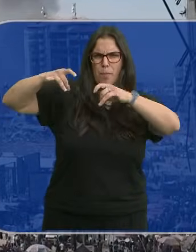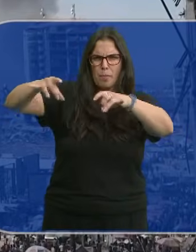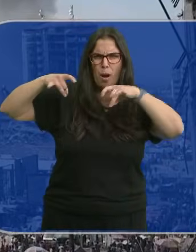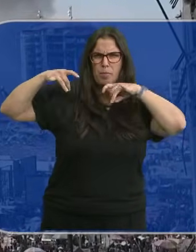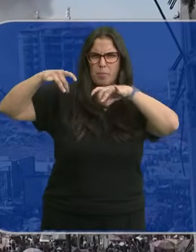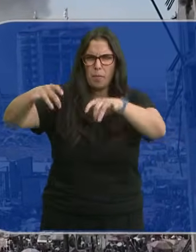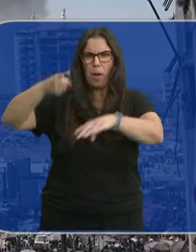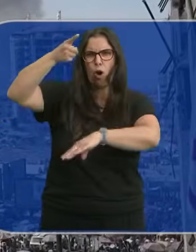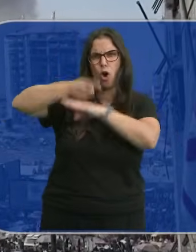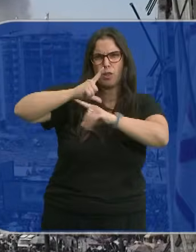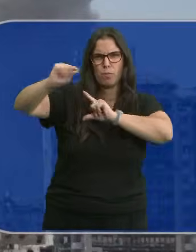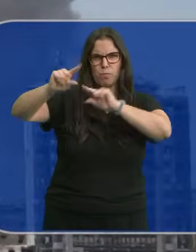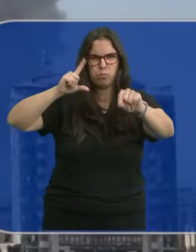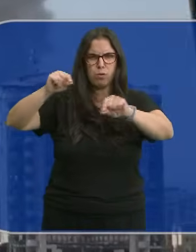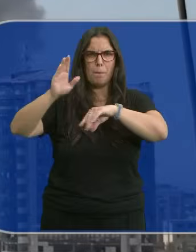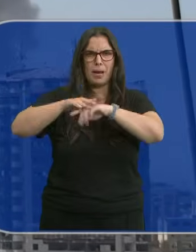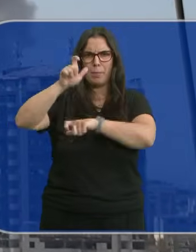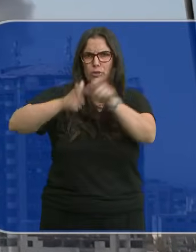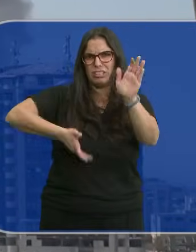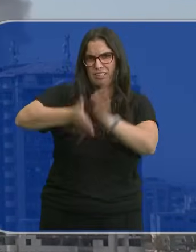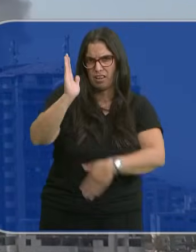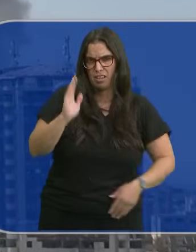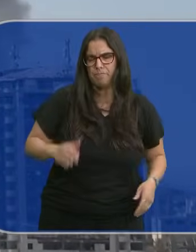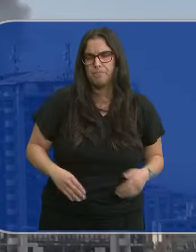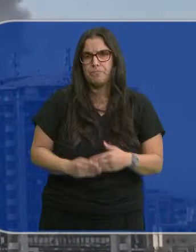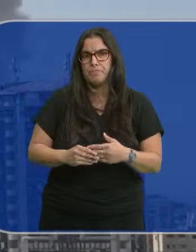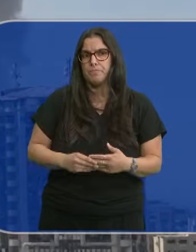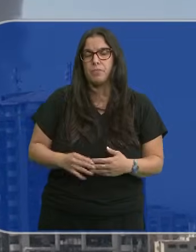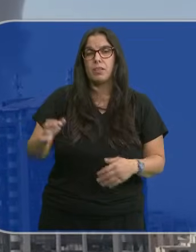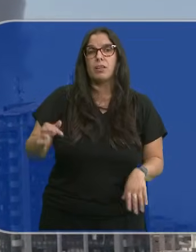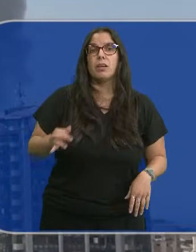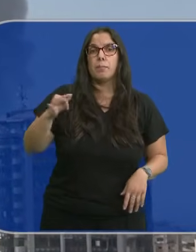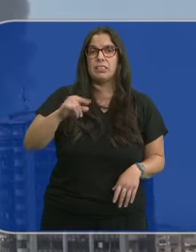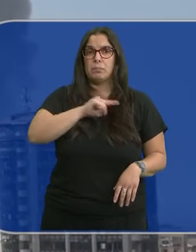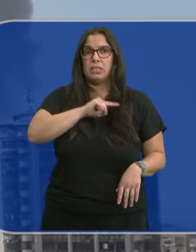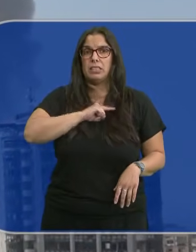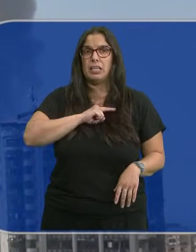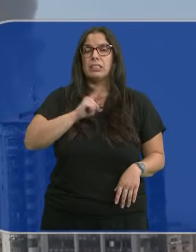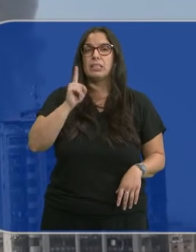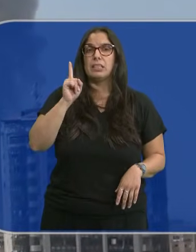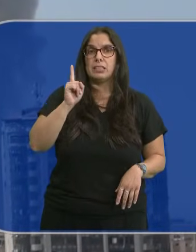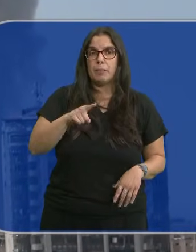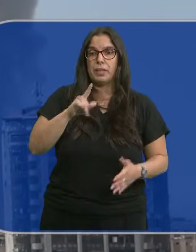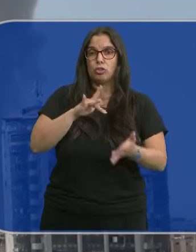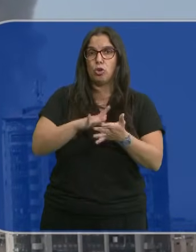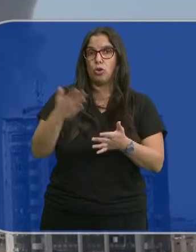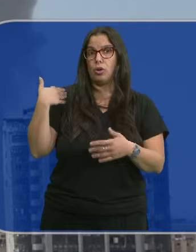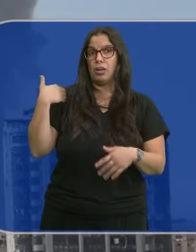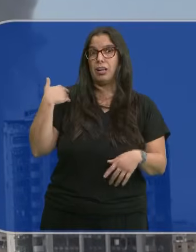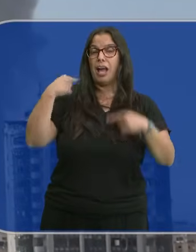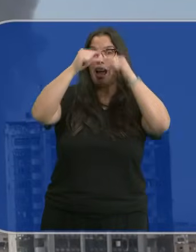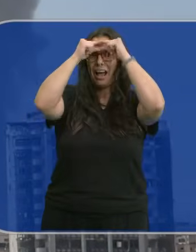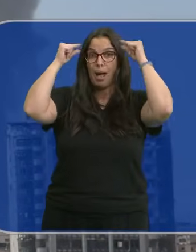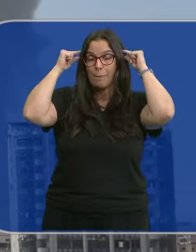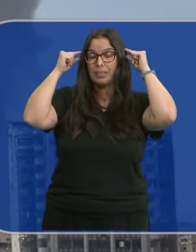y órdenes de evacuación para expulsar a la población de la zona. Todo en medio de las operaciones militares desatadas tras los ataques terroristas de